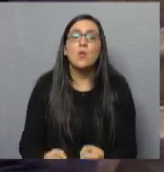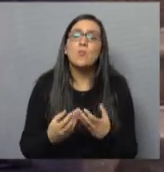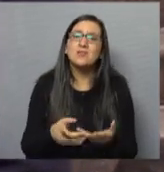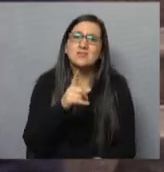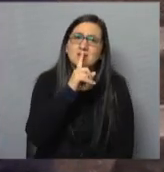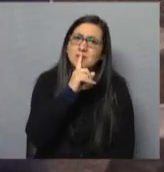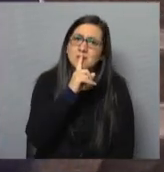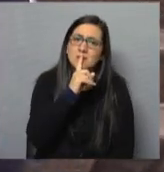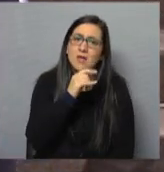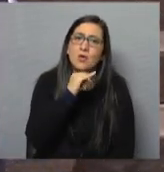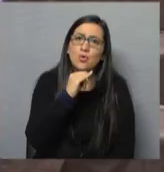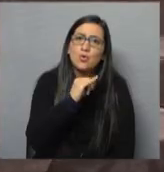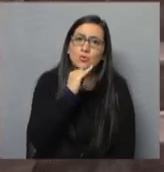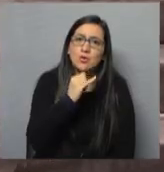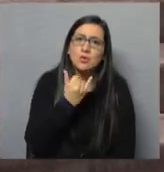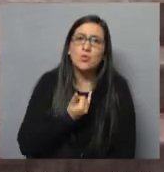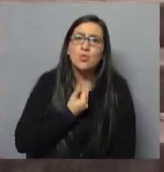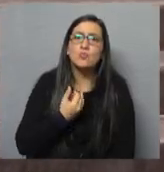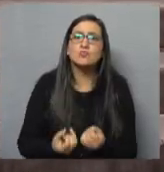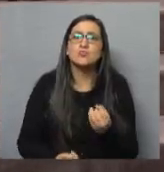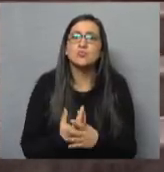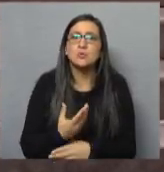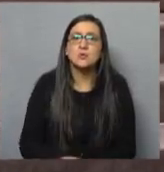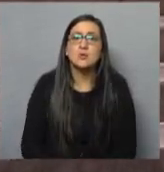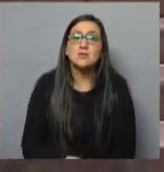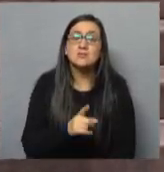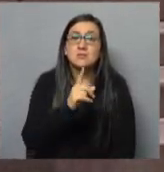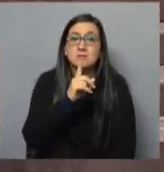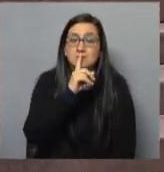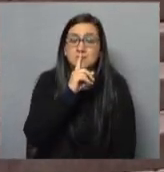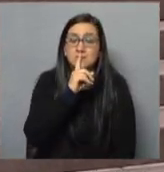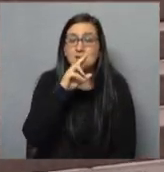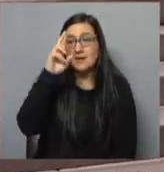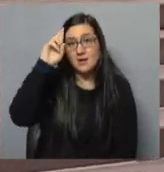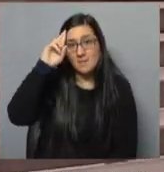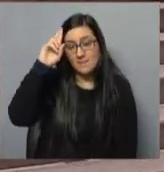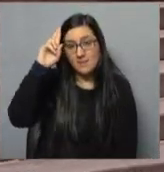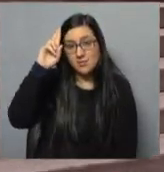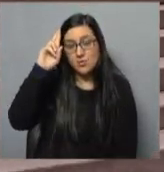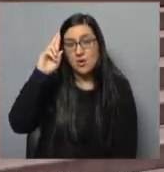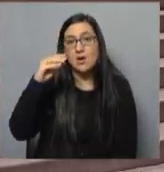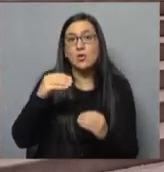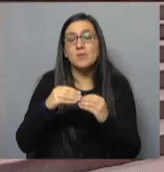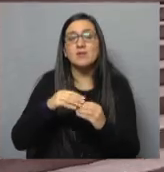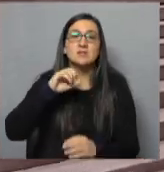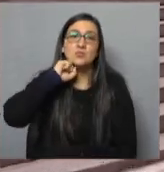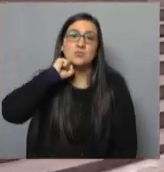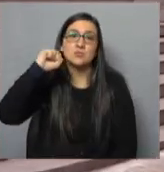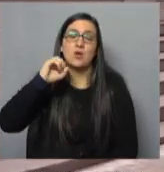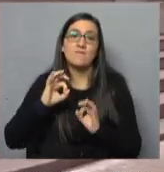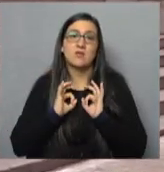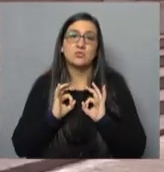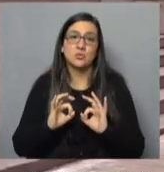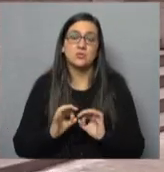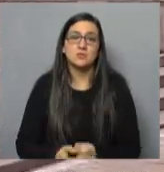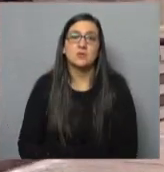bueno, contanos un poquito cómo se origina. Silenciosa en respeto a la compañera que se suicidó durante las vacaciones y es